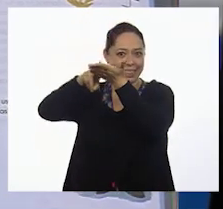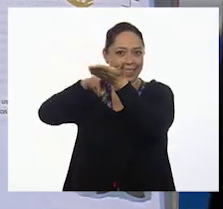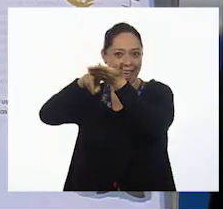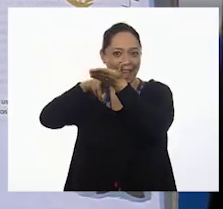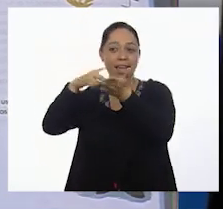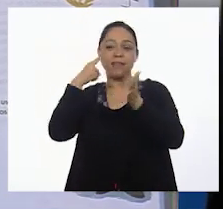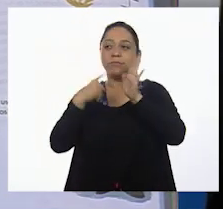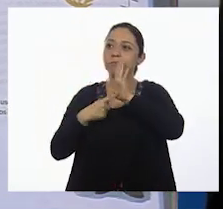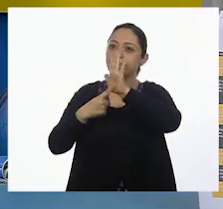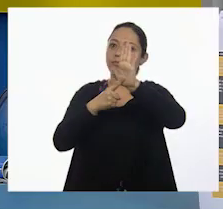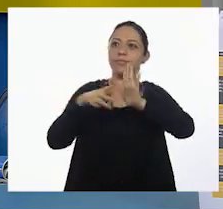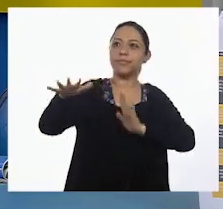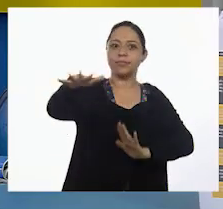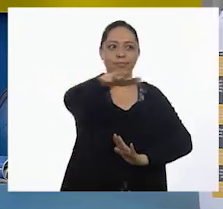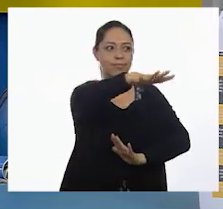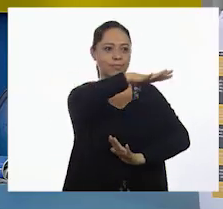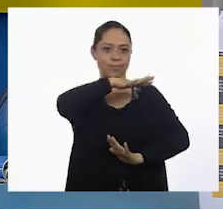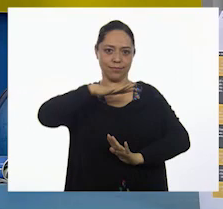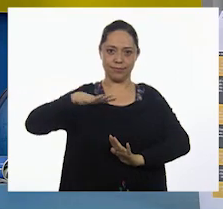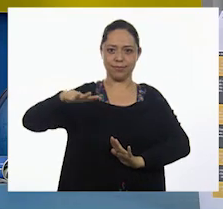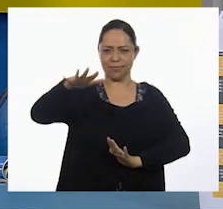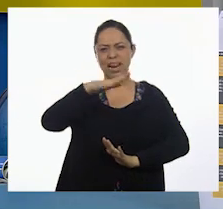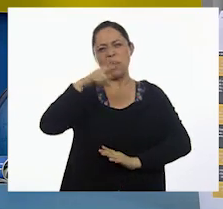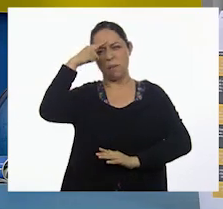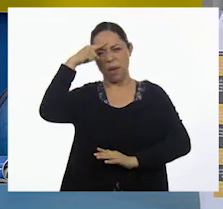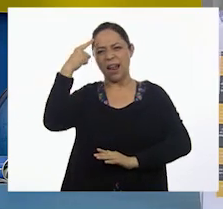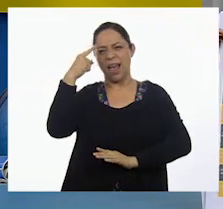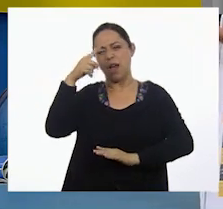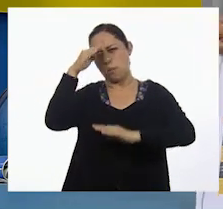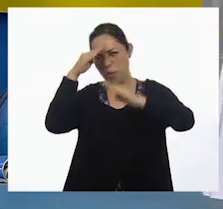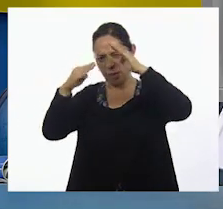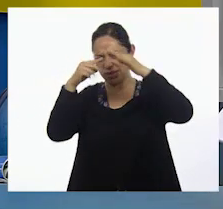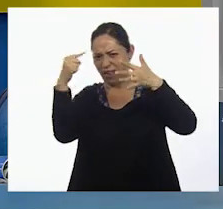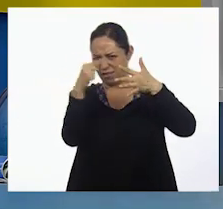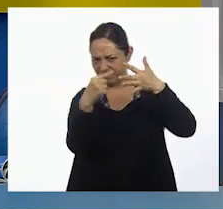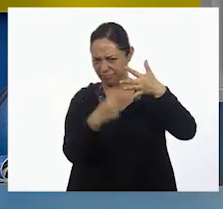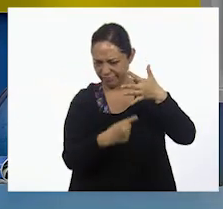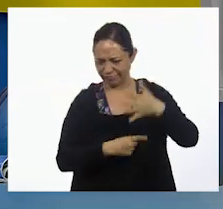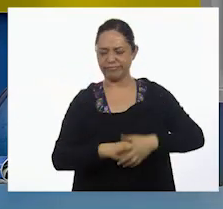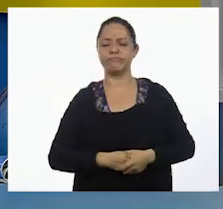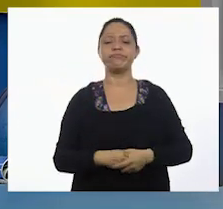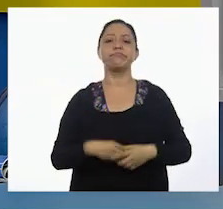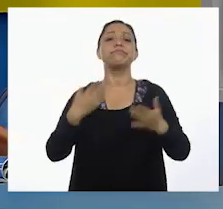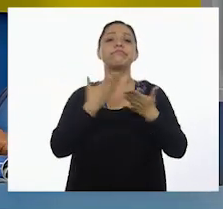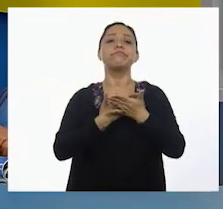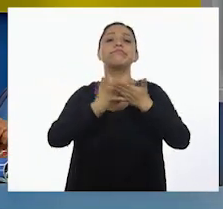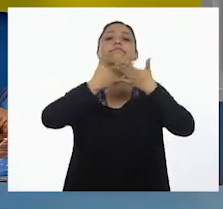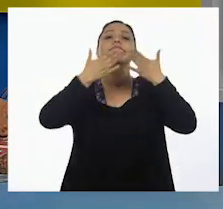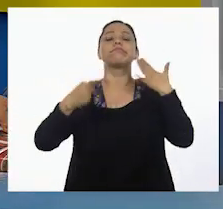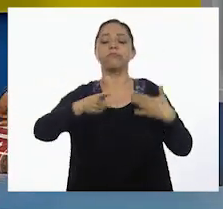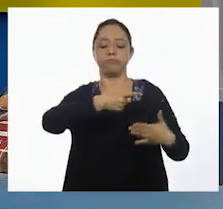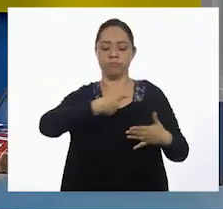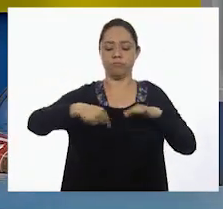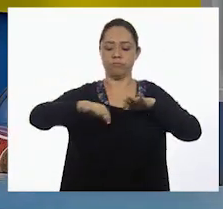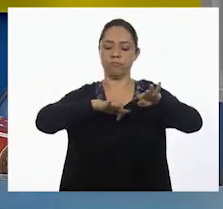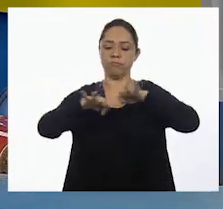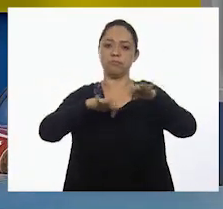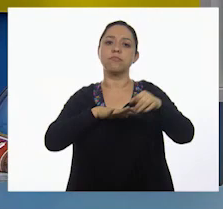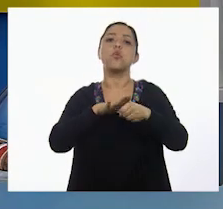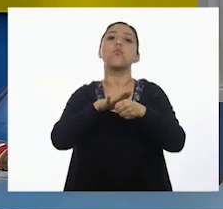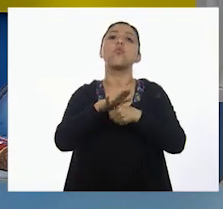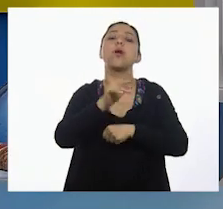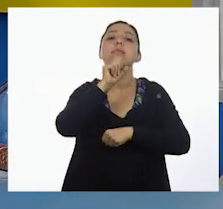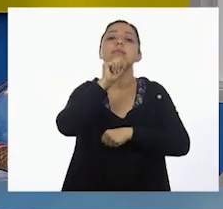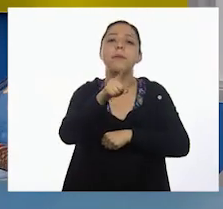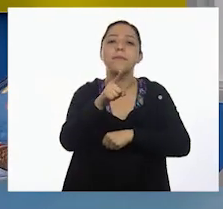la estructura precisamente para considerar estos elementos y ahora nos piden también trabajar pues con